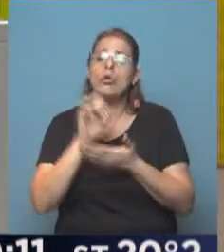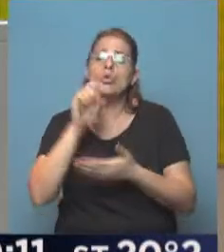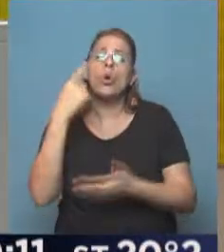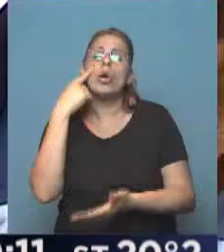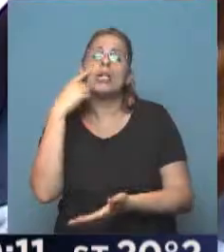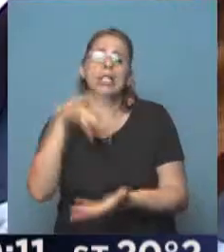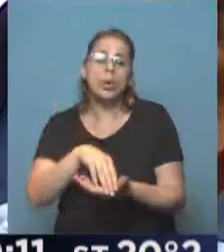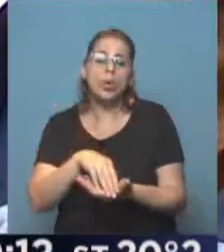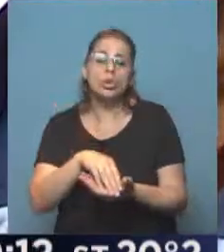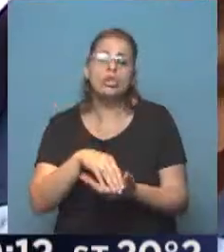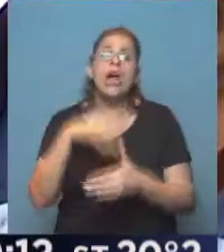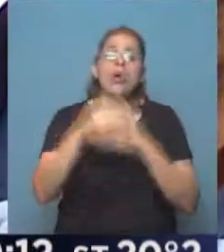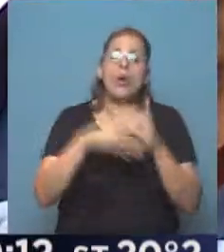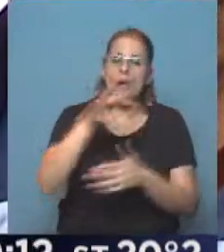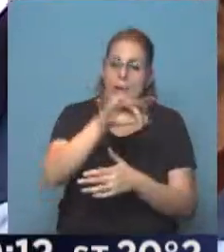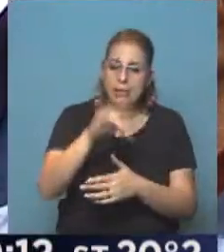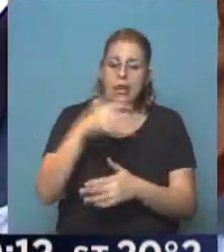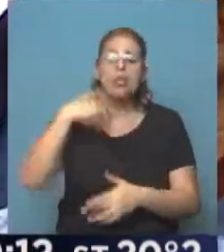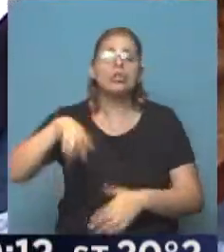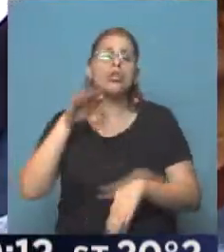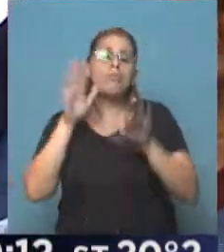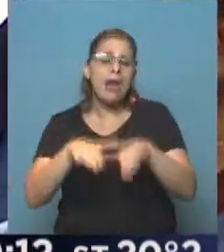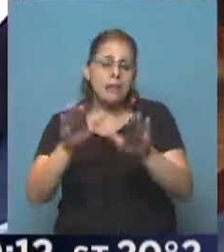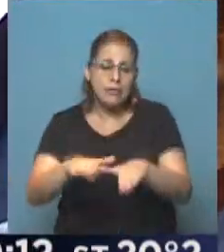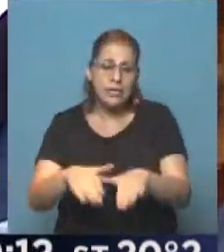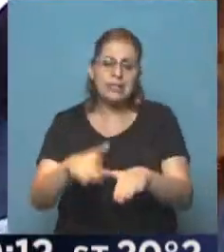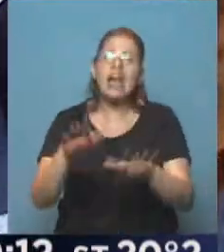azar. Estamos manifestándonos pacíficamente para decir,